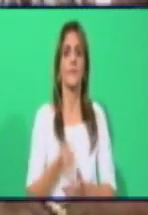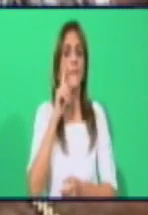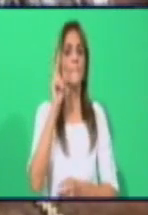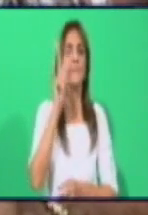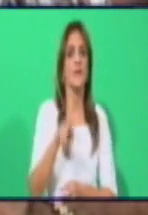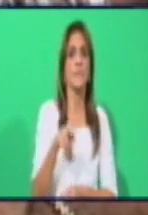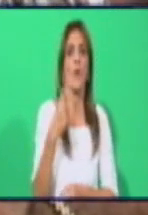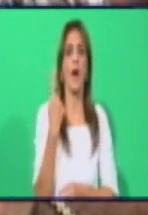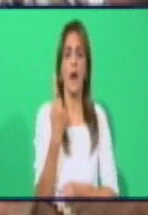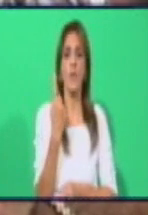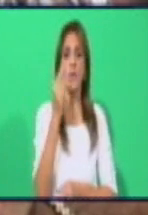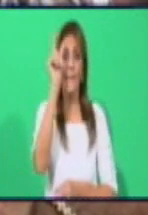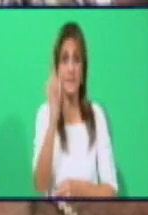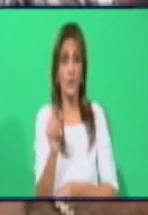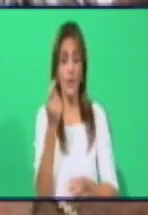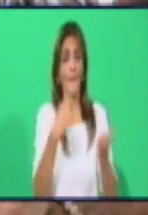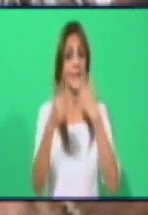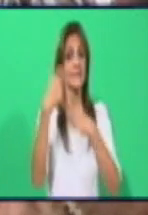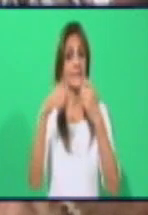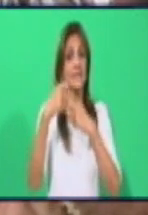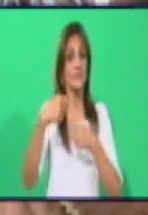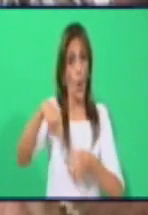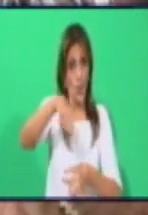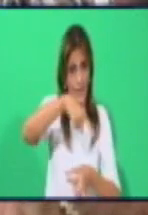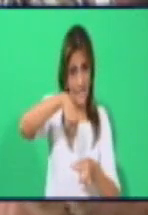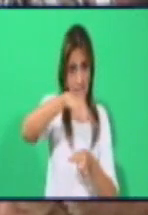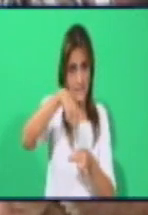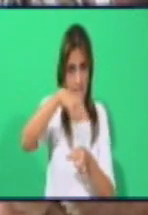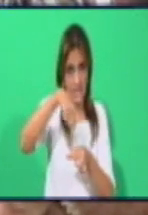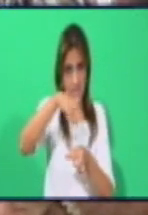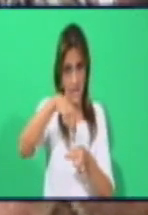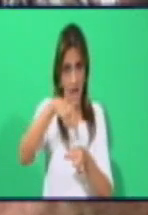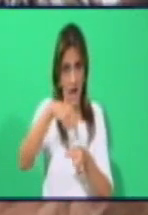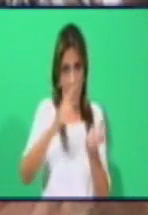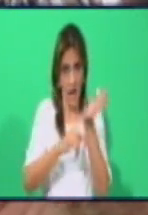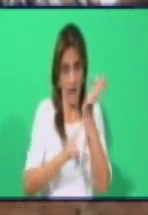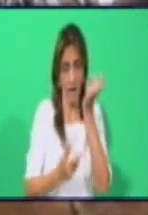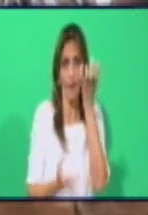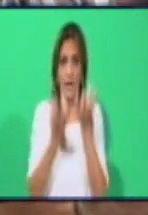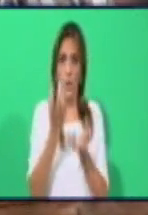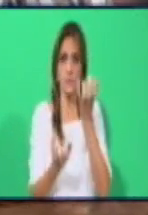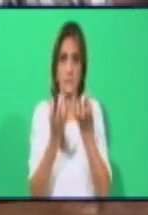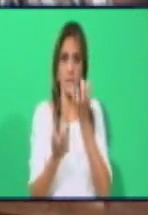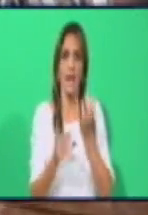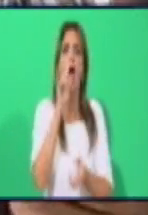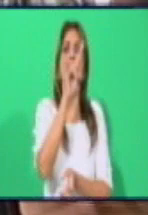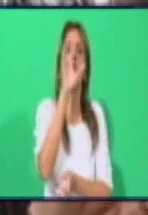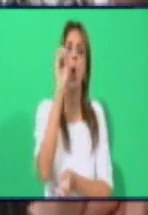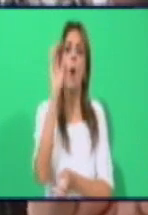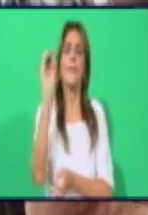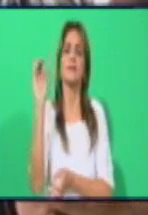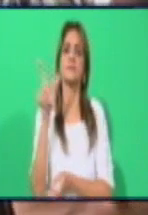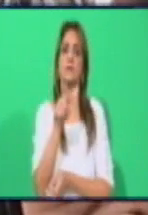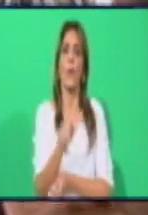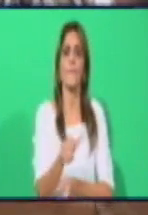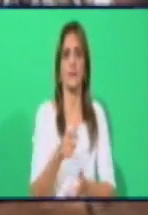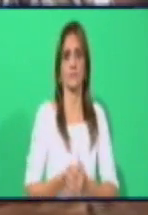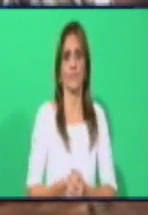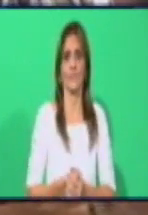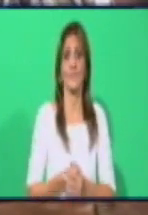estaba vendiendo la resistencia a 900 pesos. Y a partir del trabajo que hizo el MININ, el ciudadano, por supuesto, dijo dónde